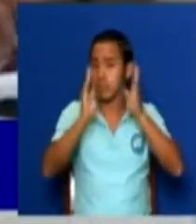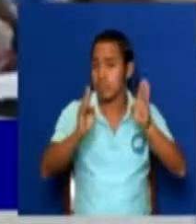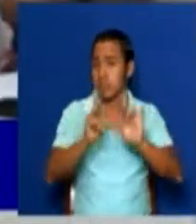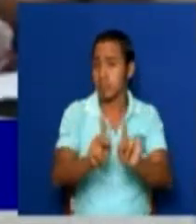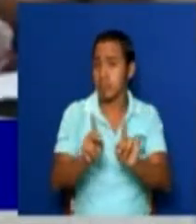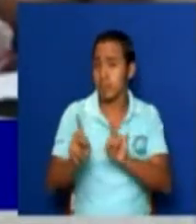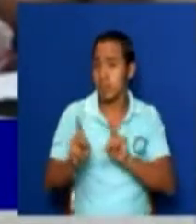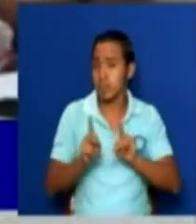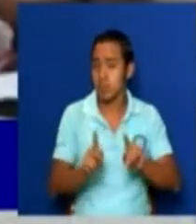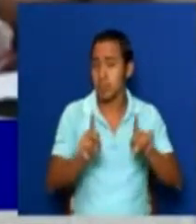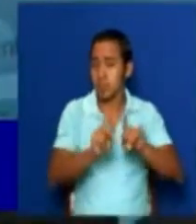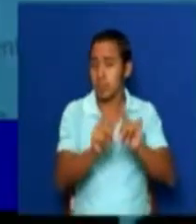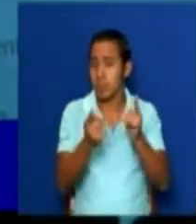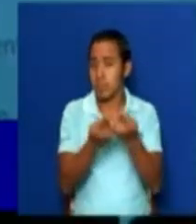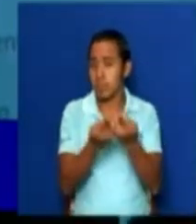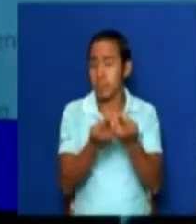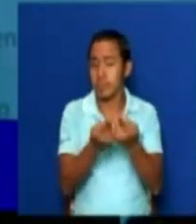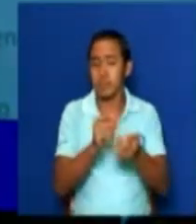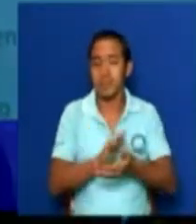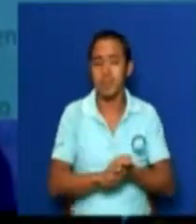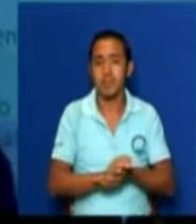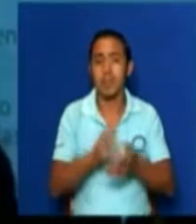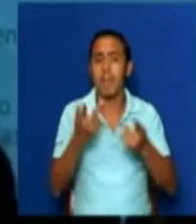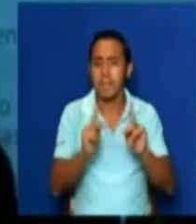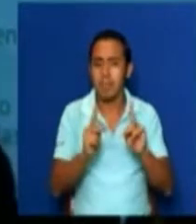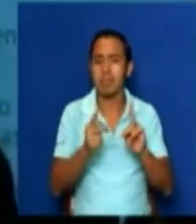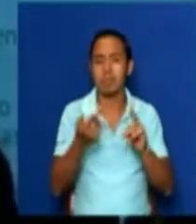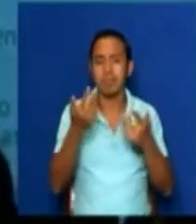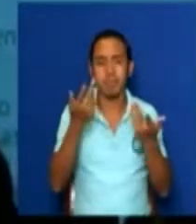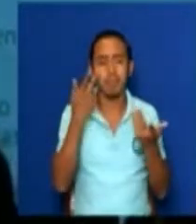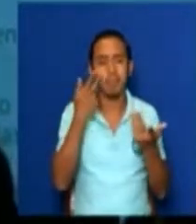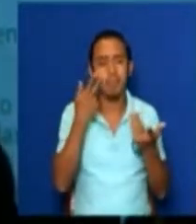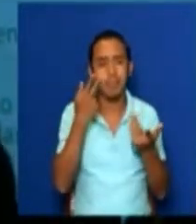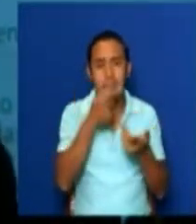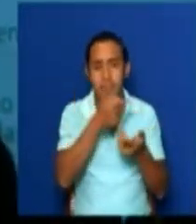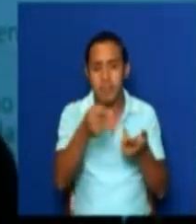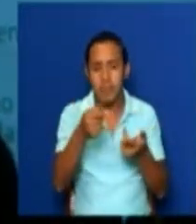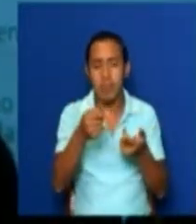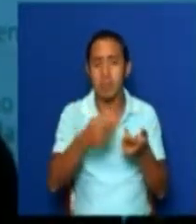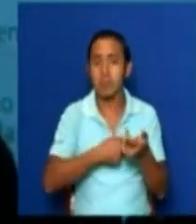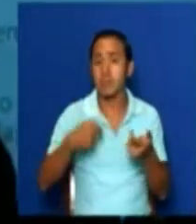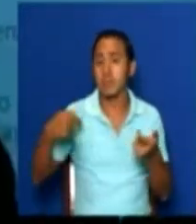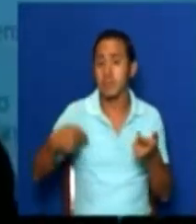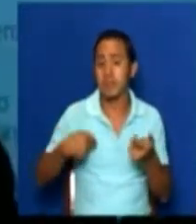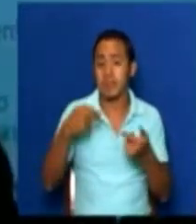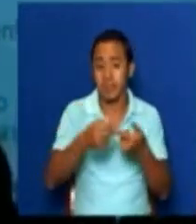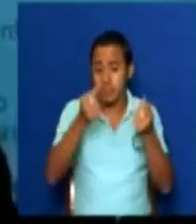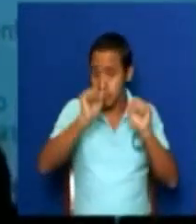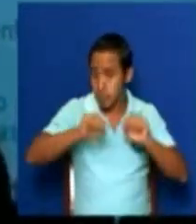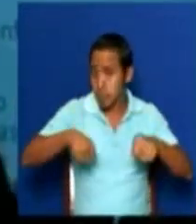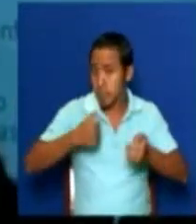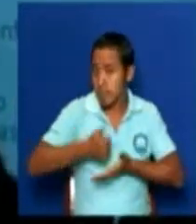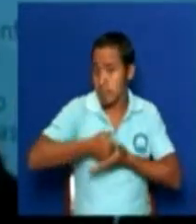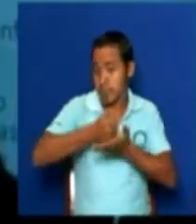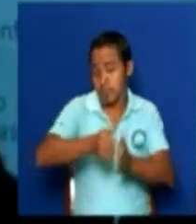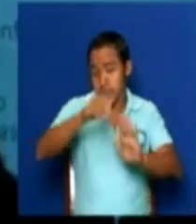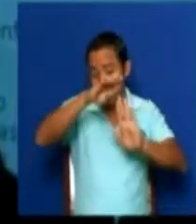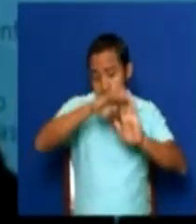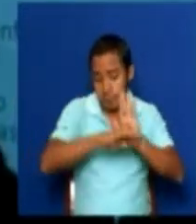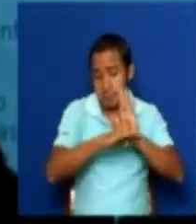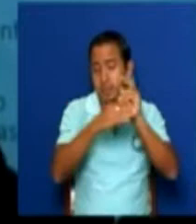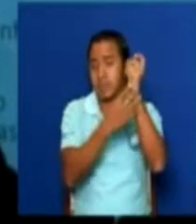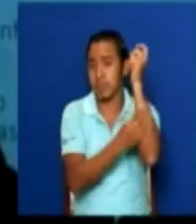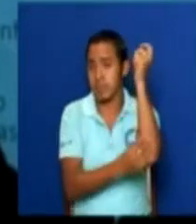Pero haciendo un recorrido, los servicios públicos, para que contribuyan a erradicar la pobreza y que alcancemos la equidad